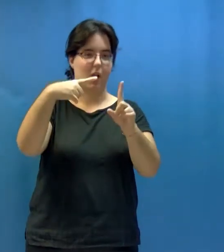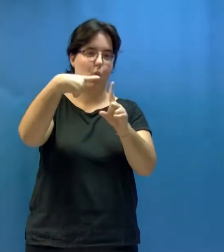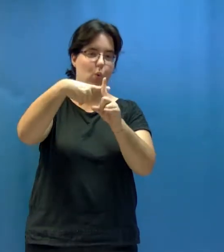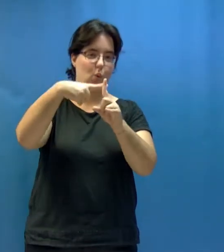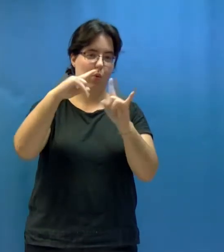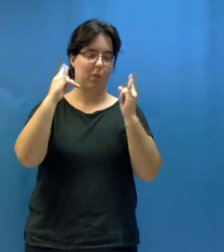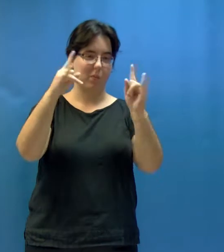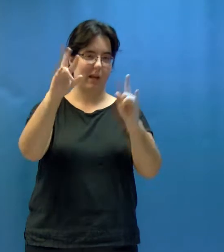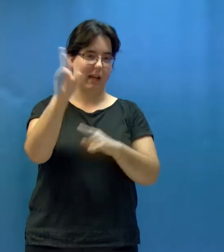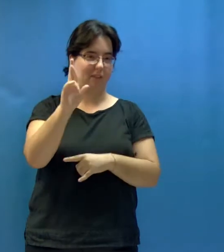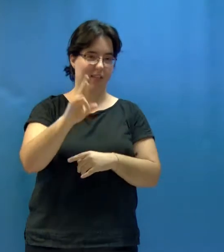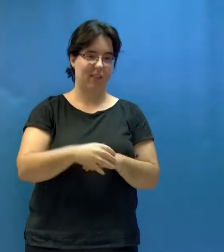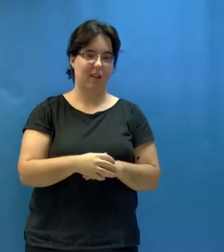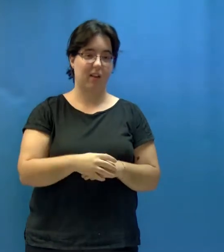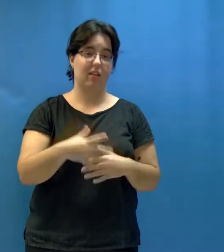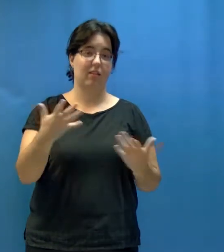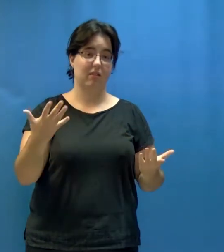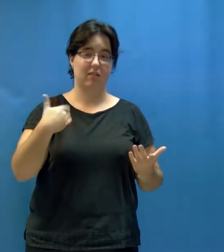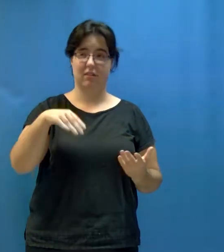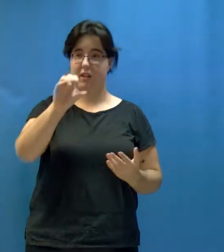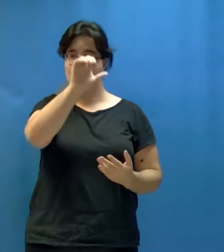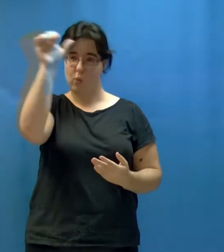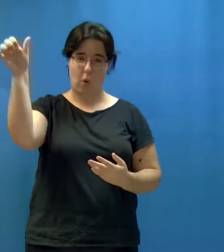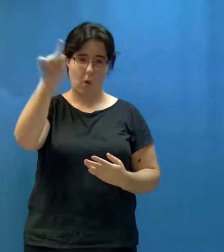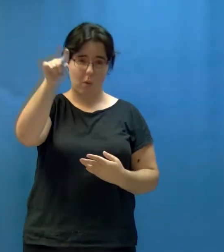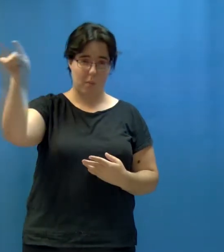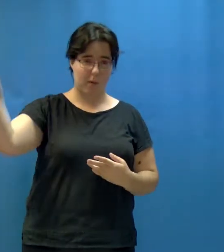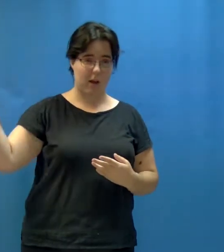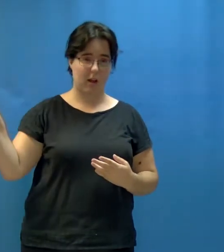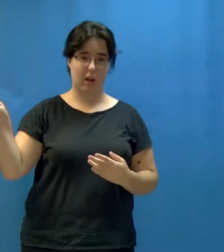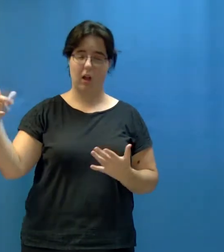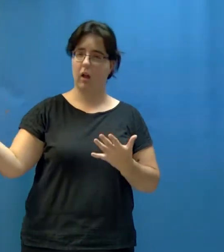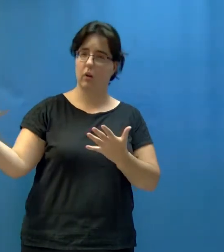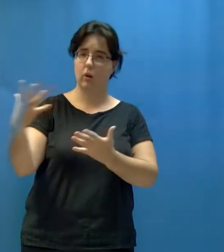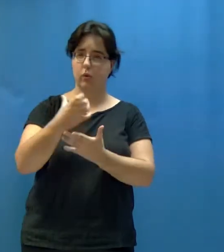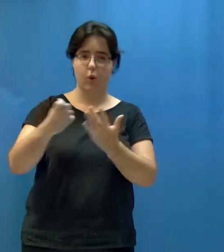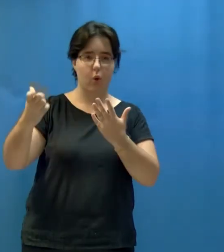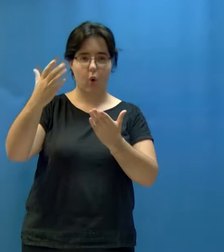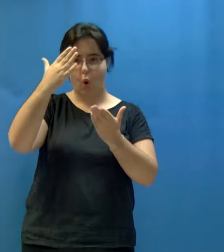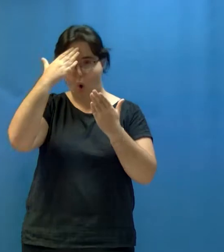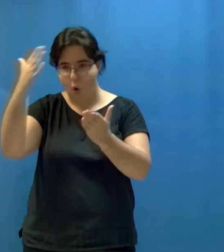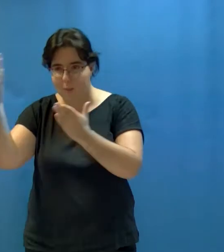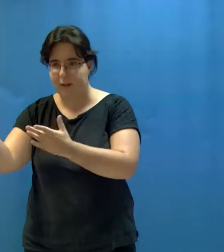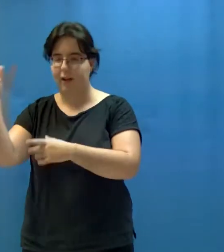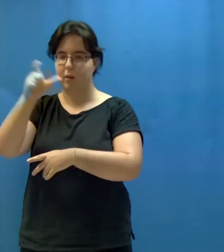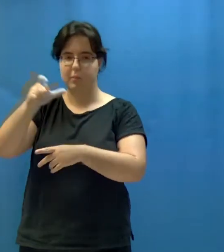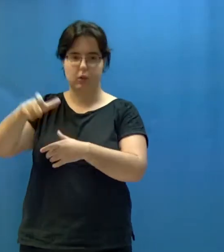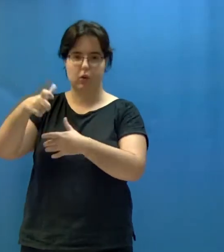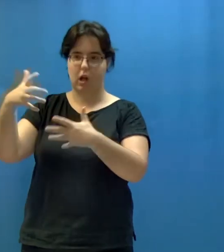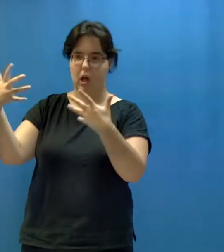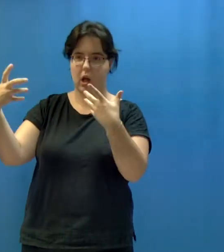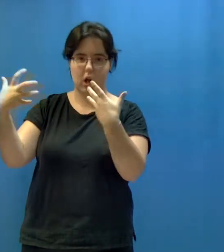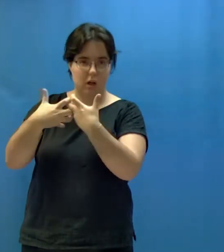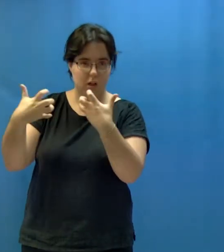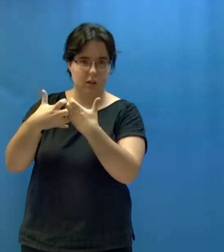després. Mentre a la resta d'Europa, a tots els països d'Europa, es fan homenatges als lluitadors, víctimes del feixisme que